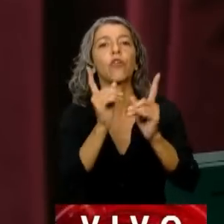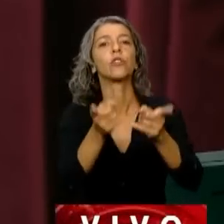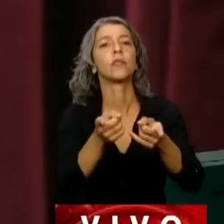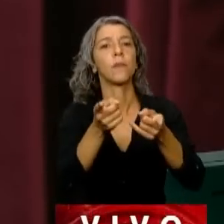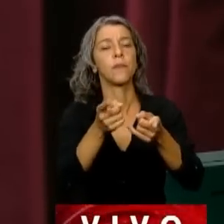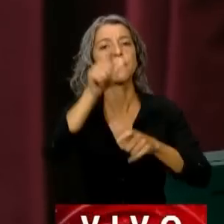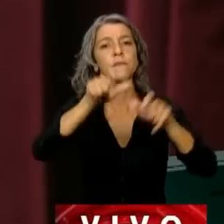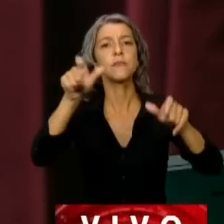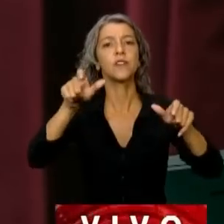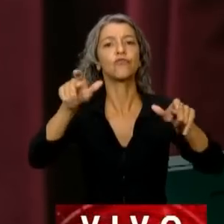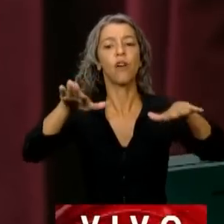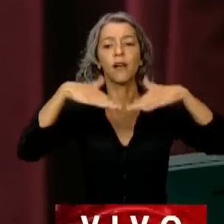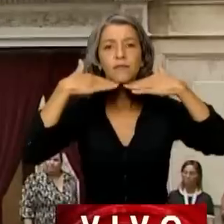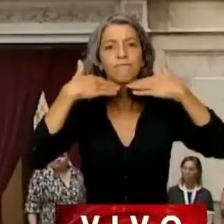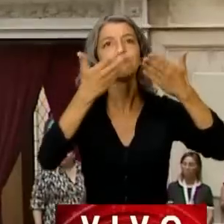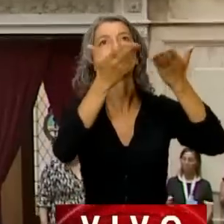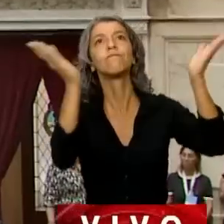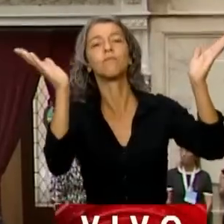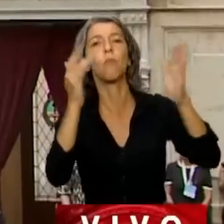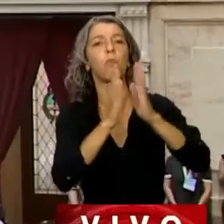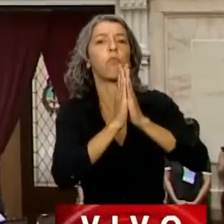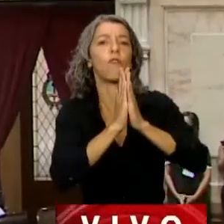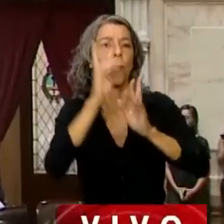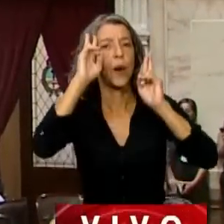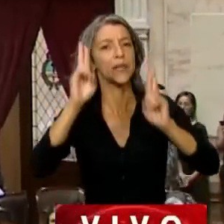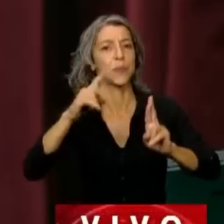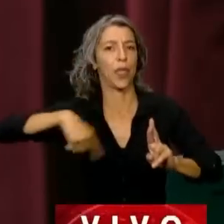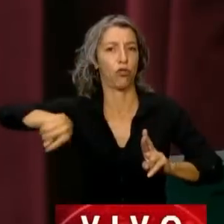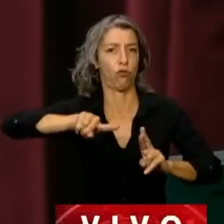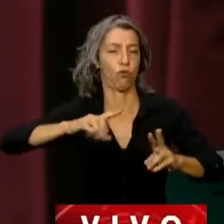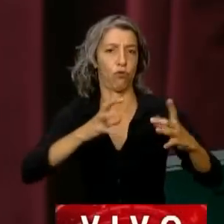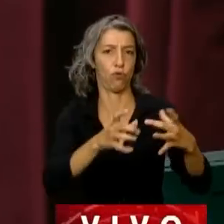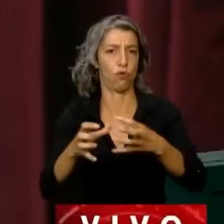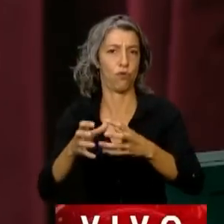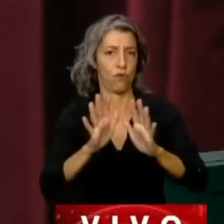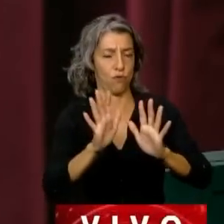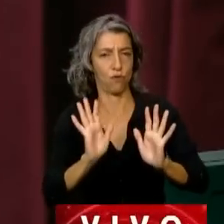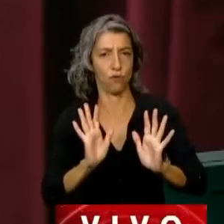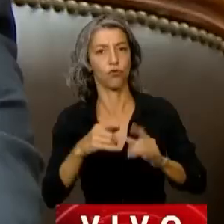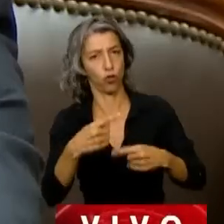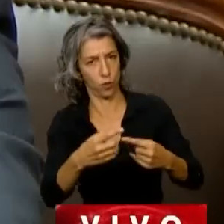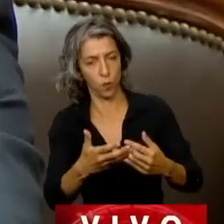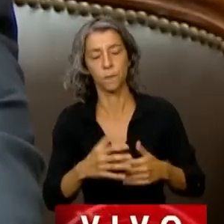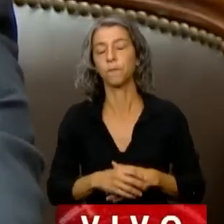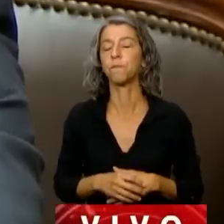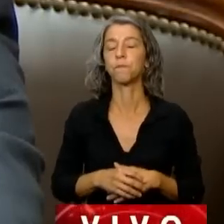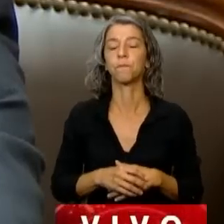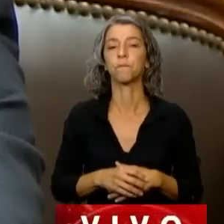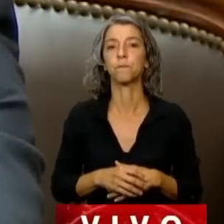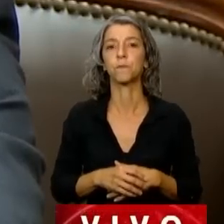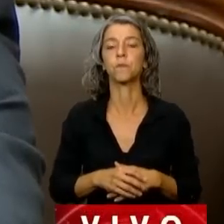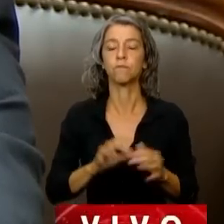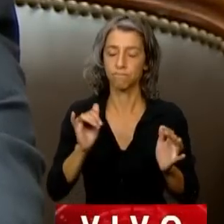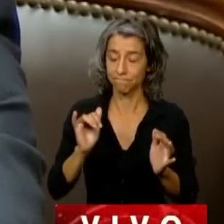el respeto necesario hacia el recinto, por favor. Gracias. Continúe, diputado. El segundo respeto que vengo a reclamar a